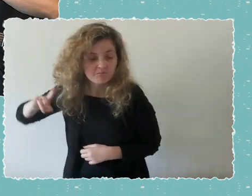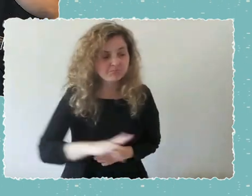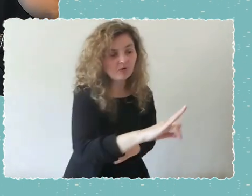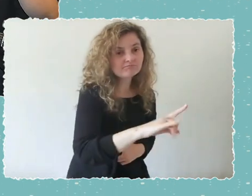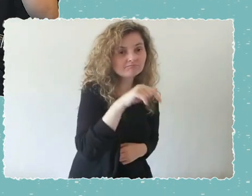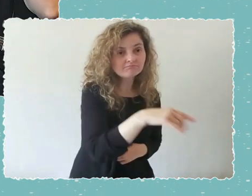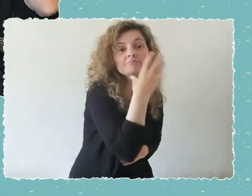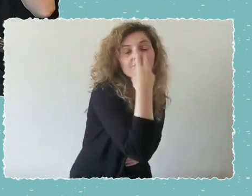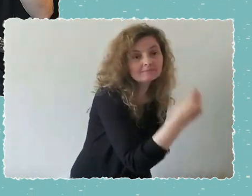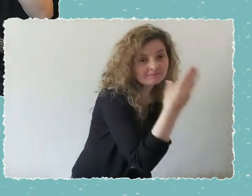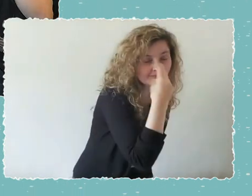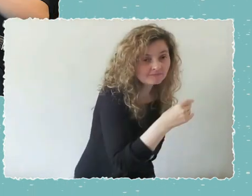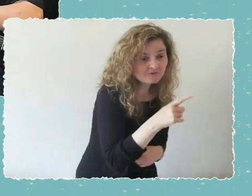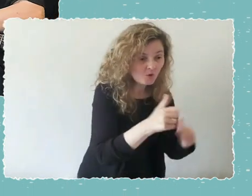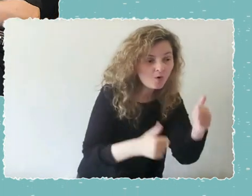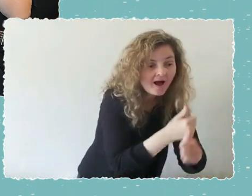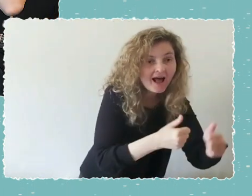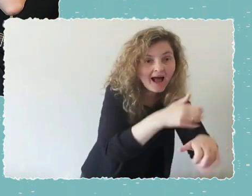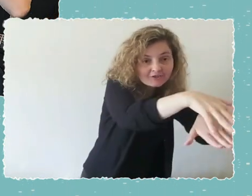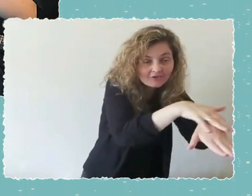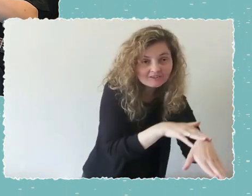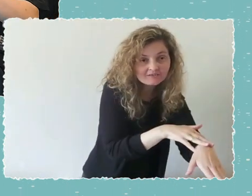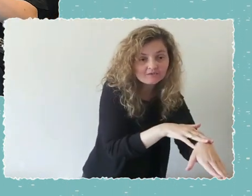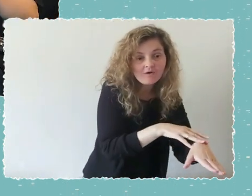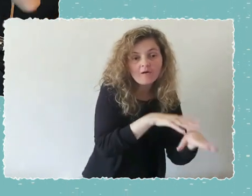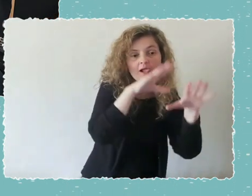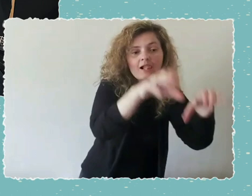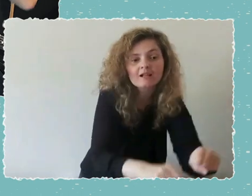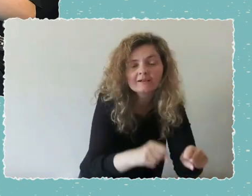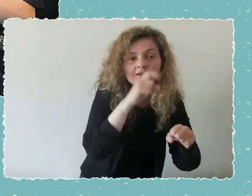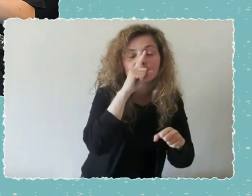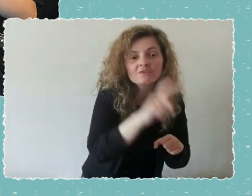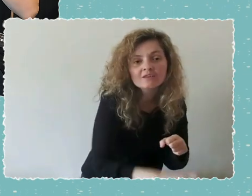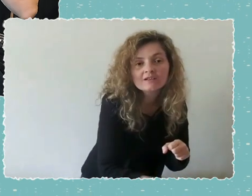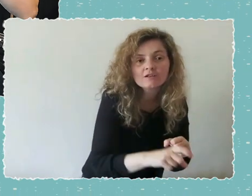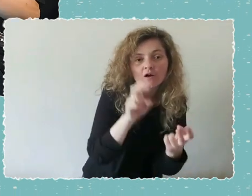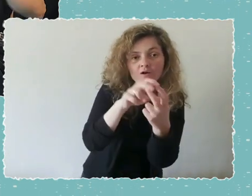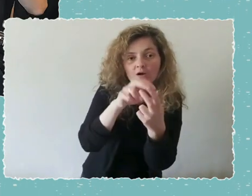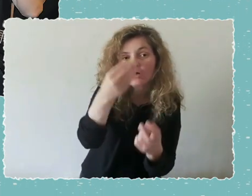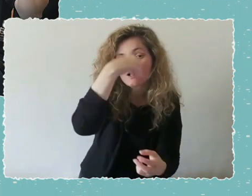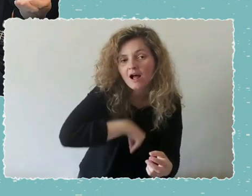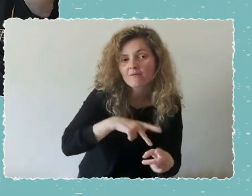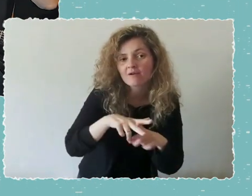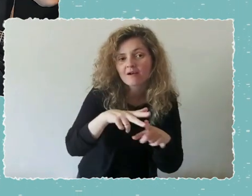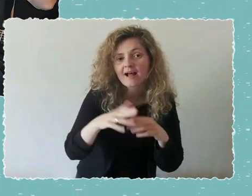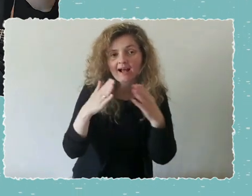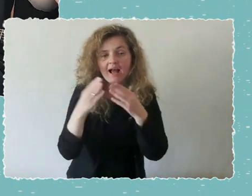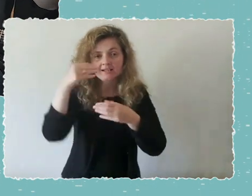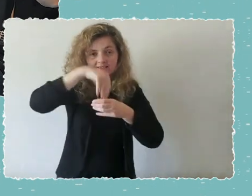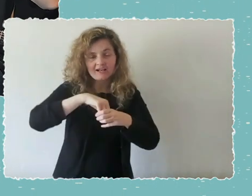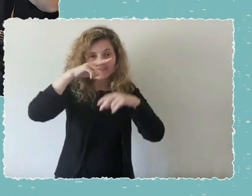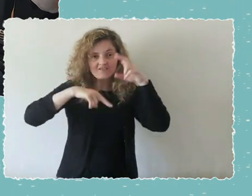o can que perseguiu rato que cazou rato que comeu millo que estaba